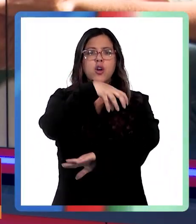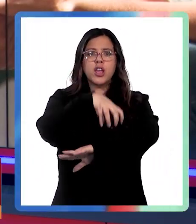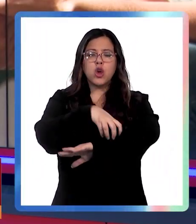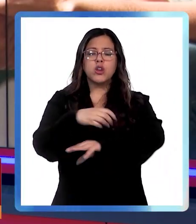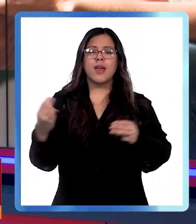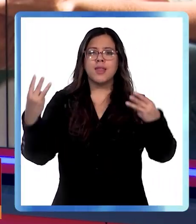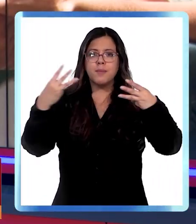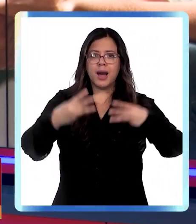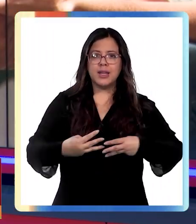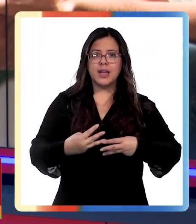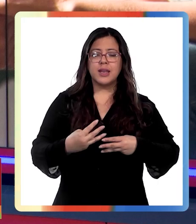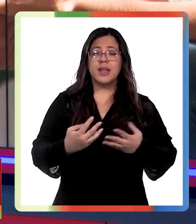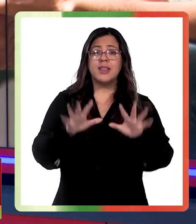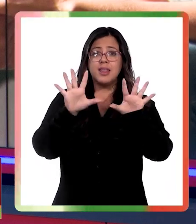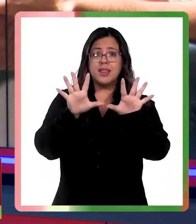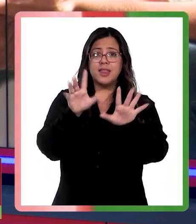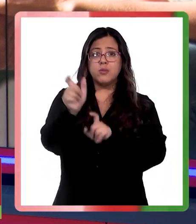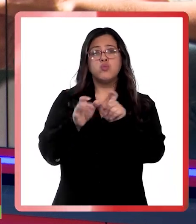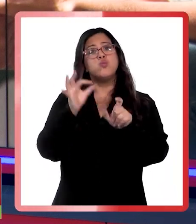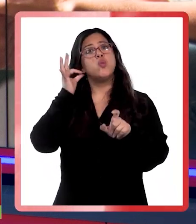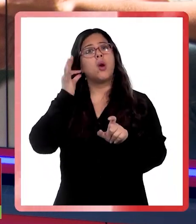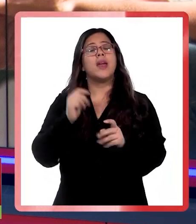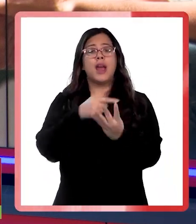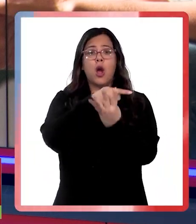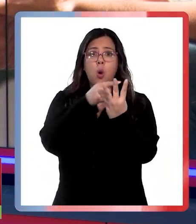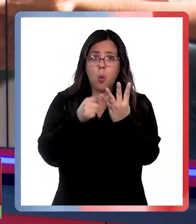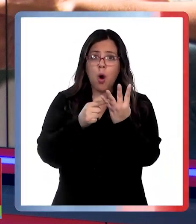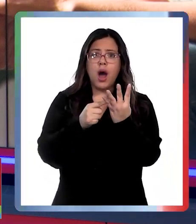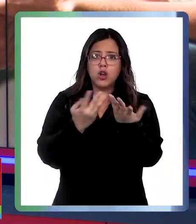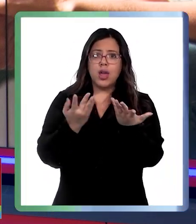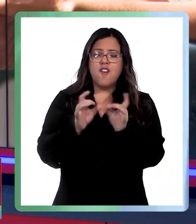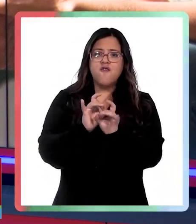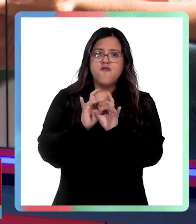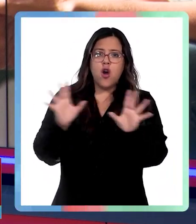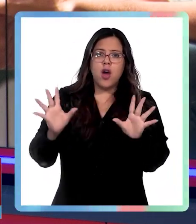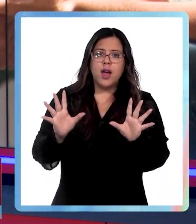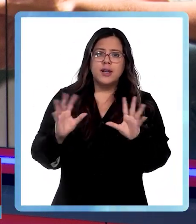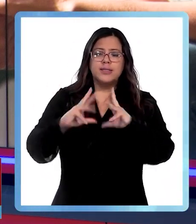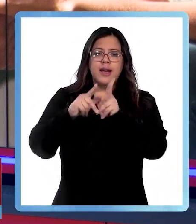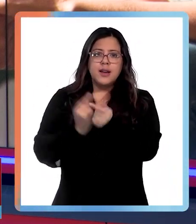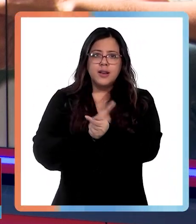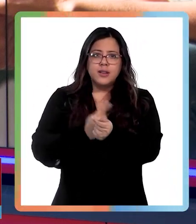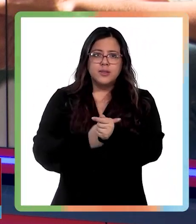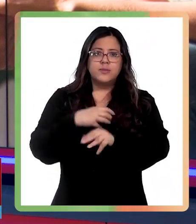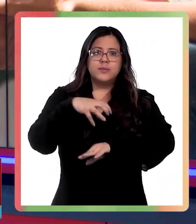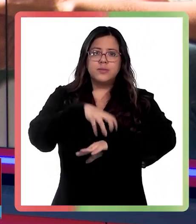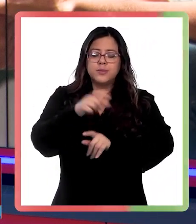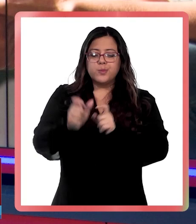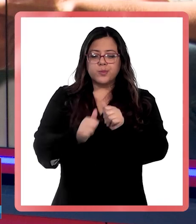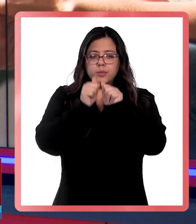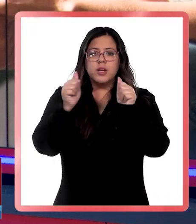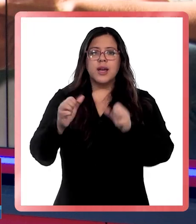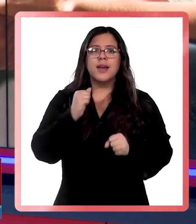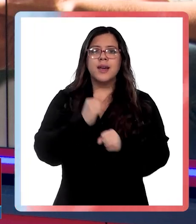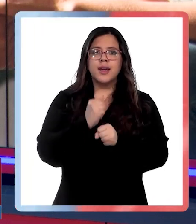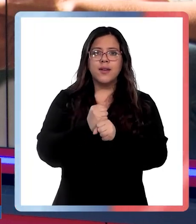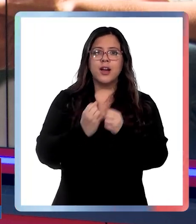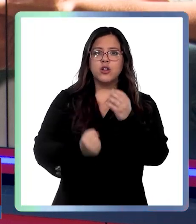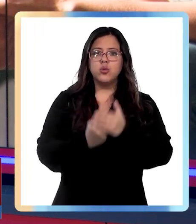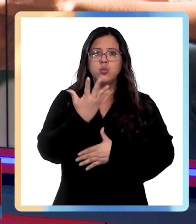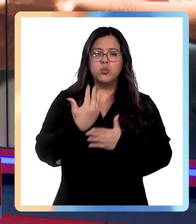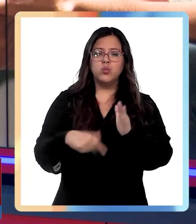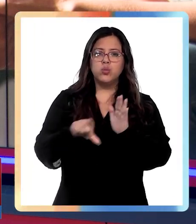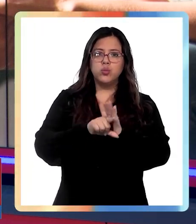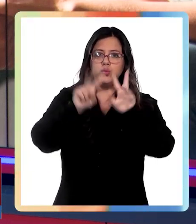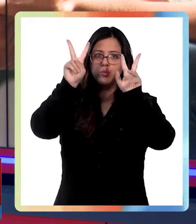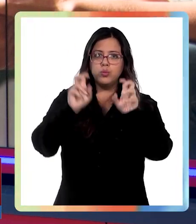preocupa a la región de Magallanes. 4 de cada 10 mujeres han sufrido violencia intrafamiliar en la región. Las autoridades trabajan en